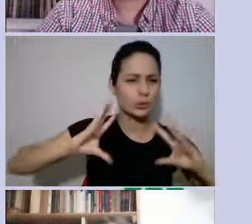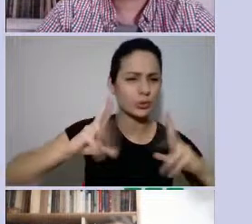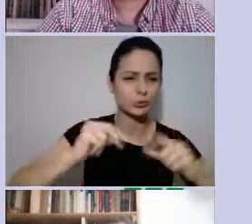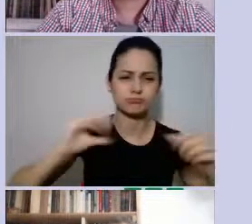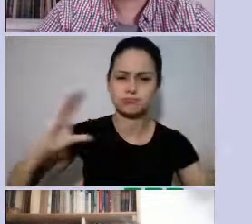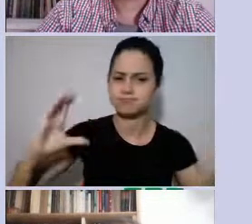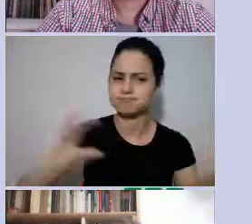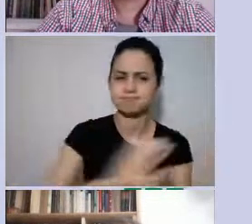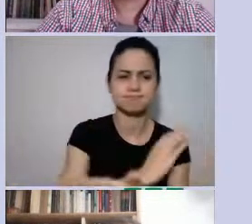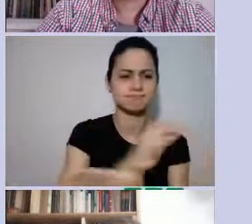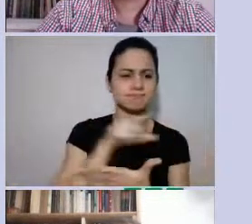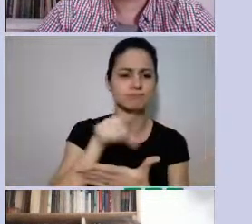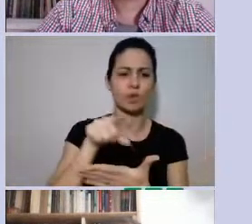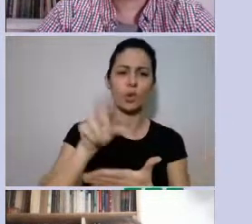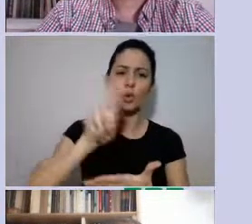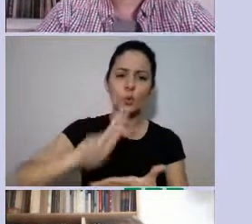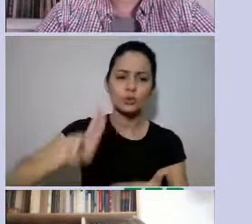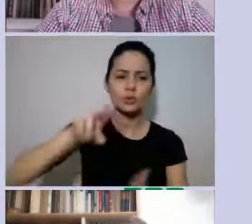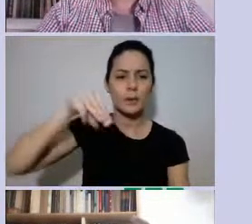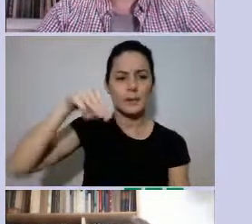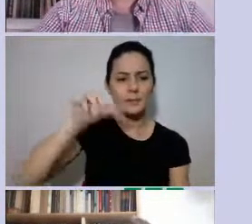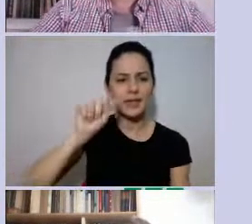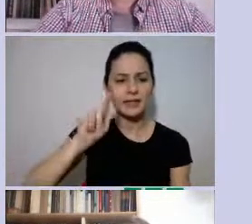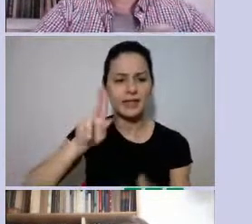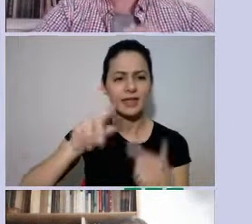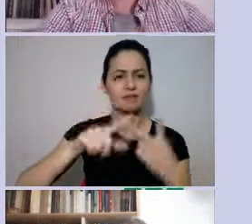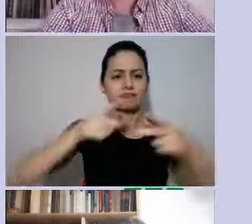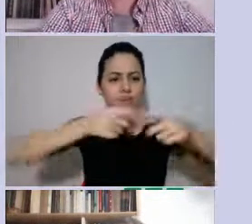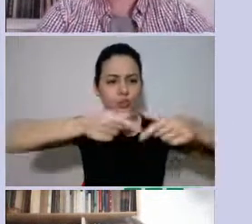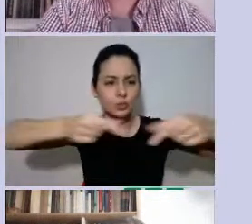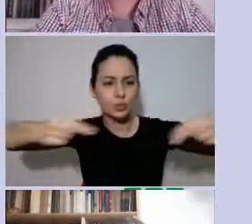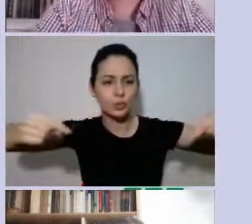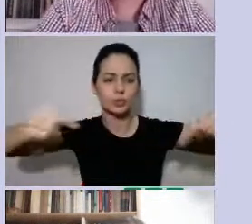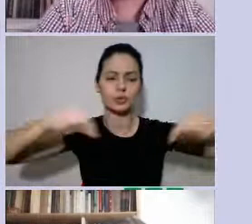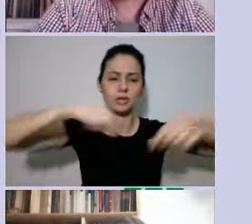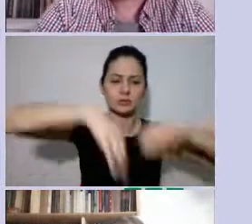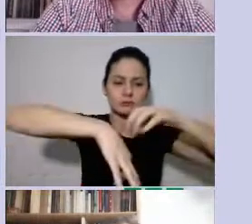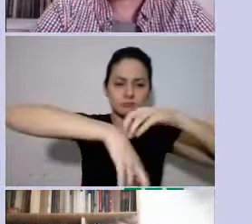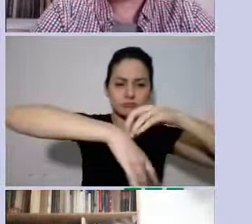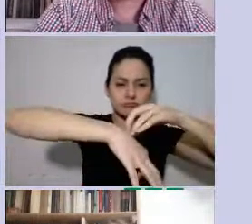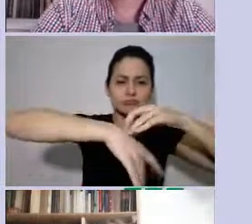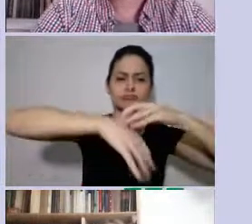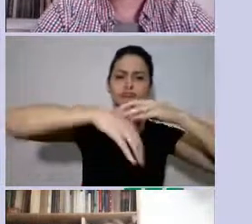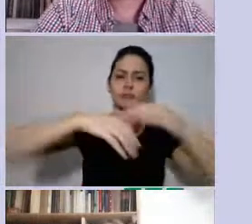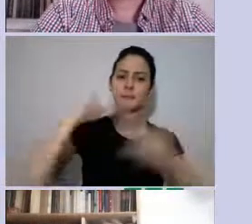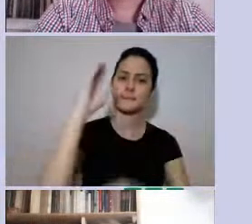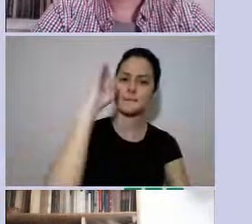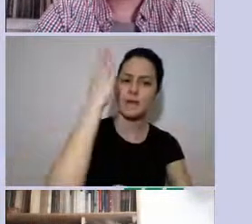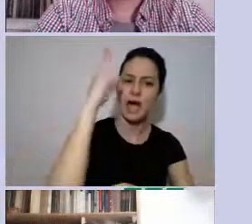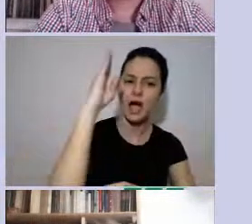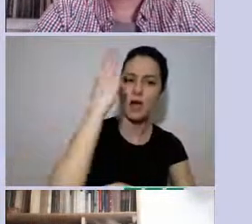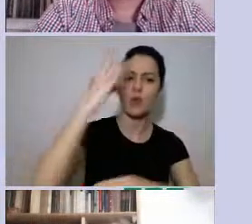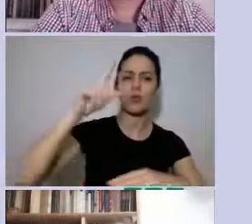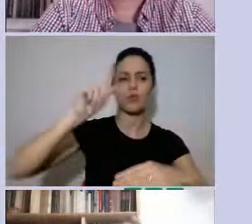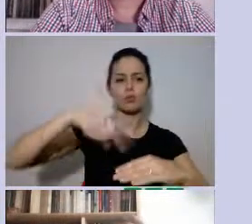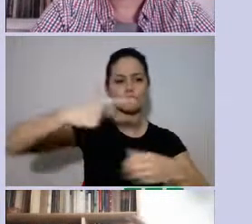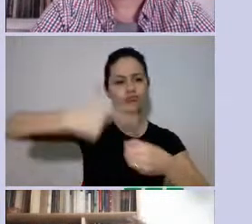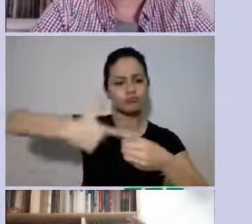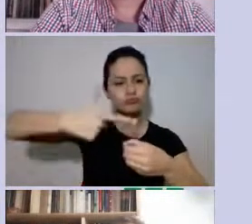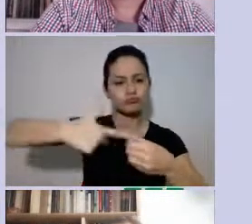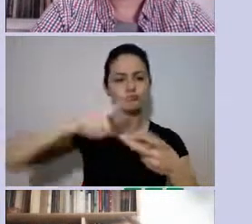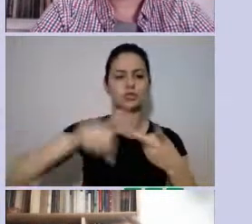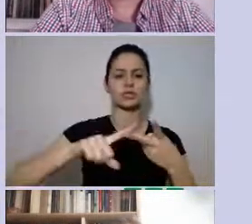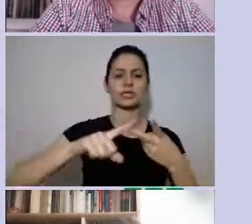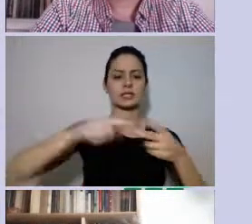jugo para la producción del maguey, utilizar las pencas como madera, como combustible, utilizar las espinas como